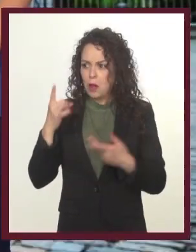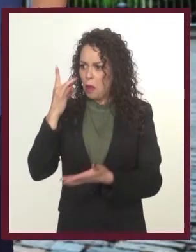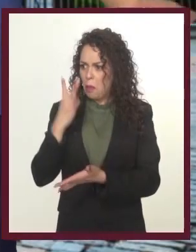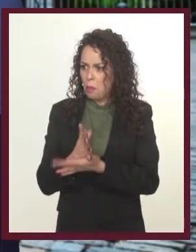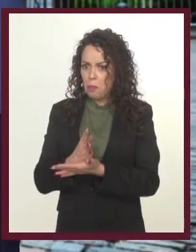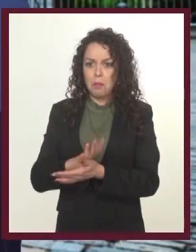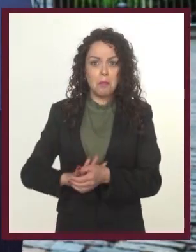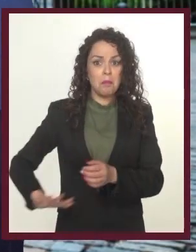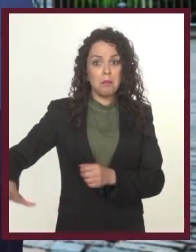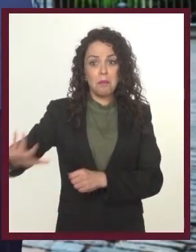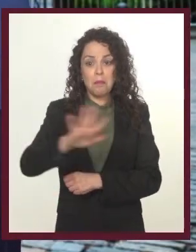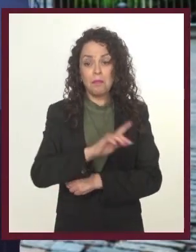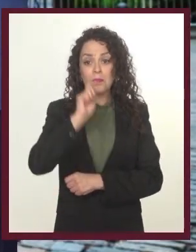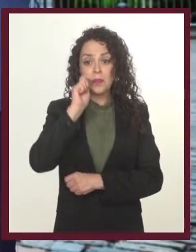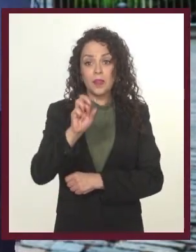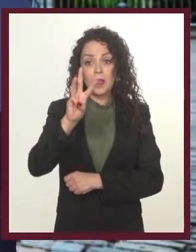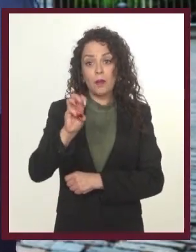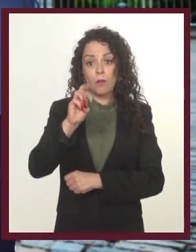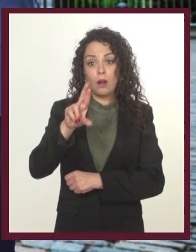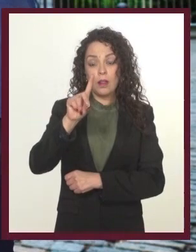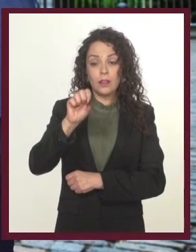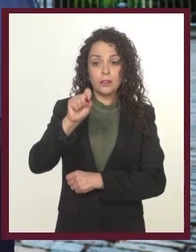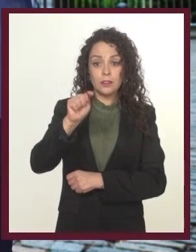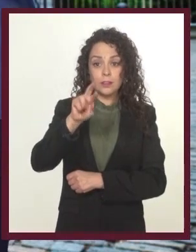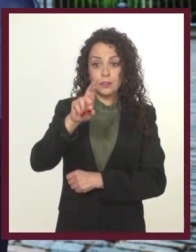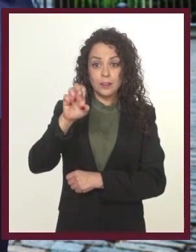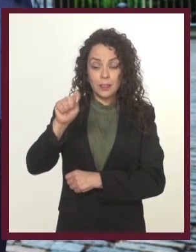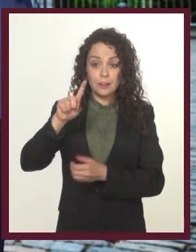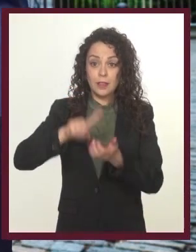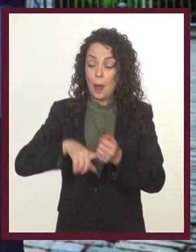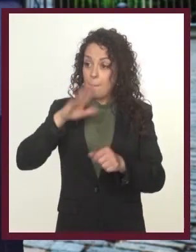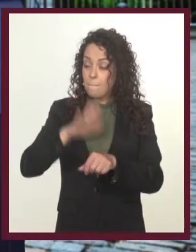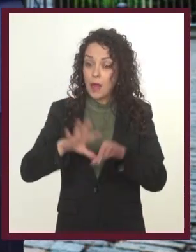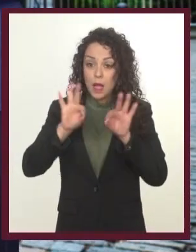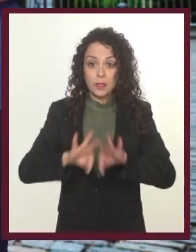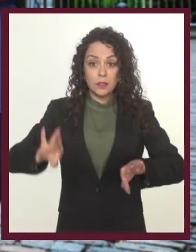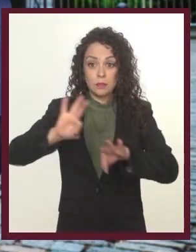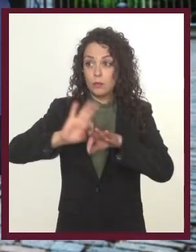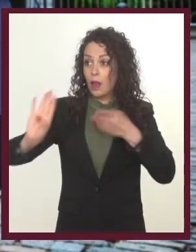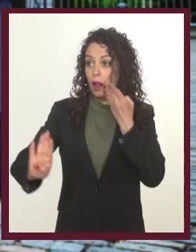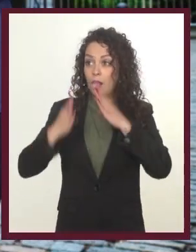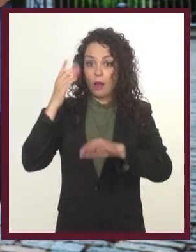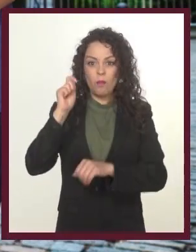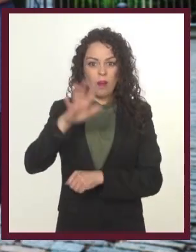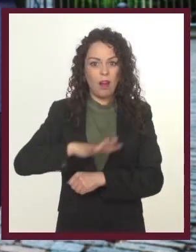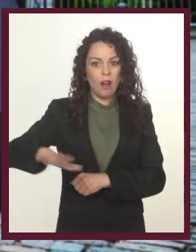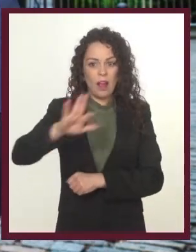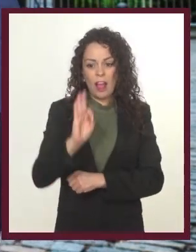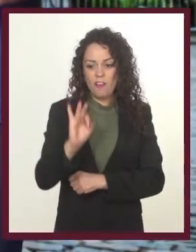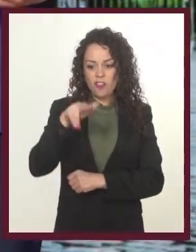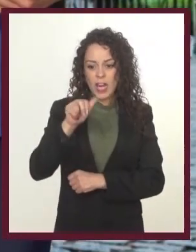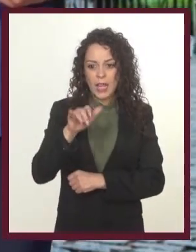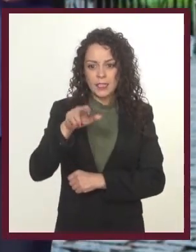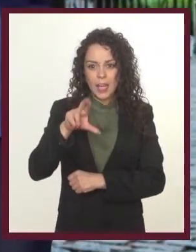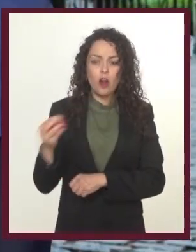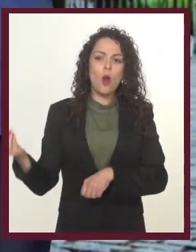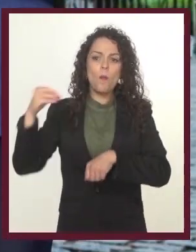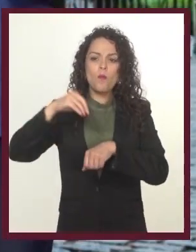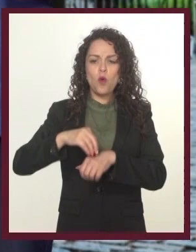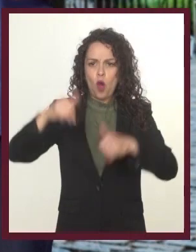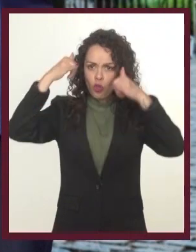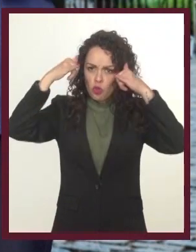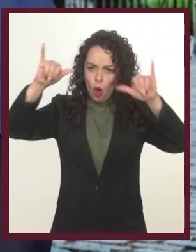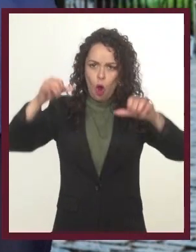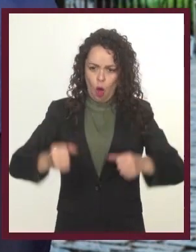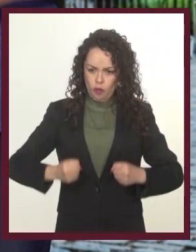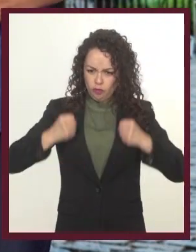que en pleno Wall Street, que es el distrito financiero más importante del mundo, existiera una escultura de un toro fuerte, viril y